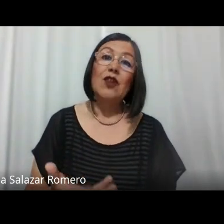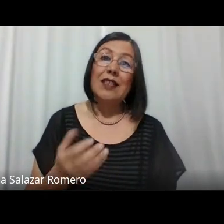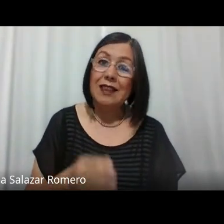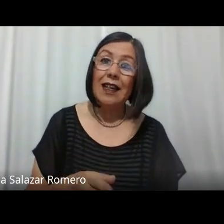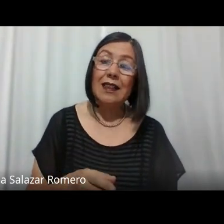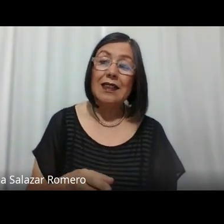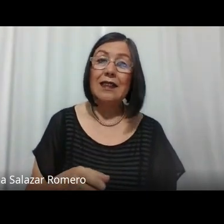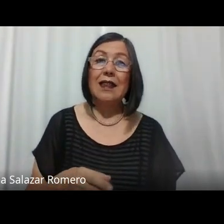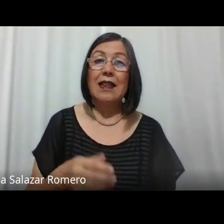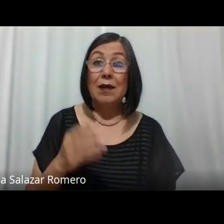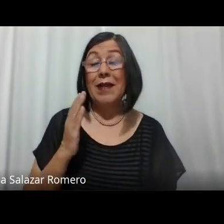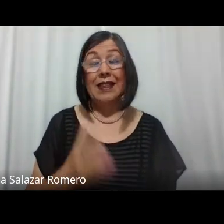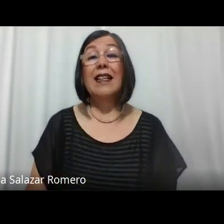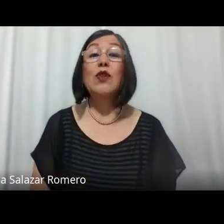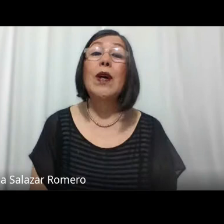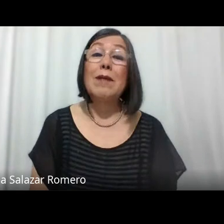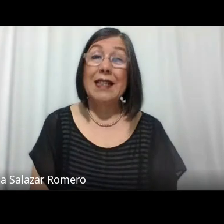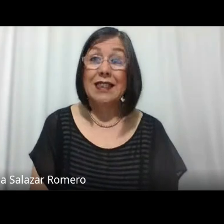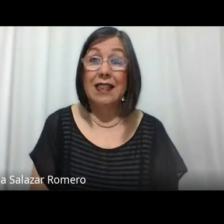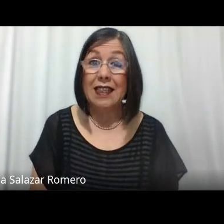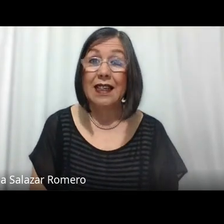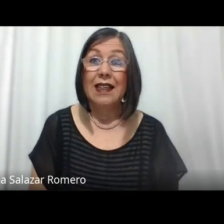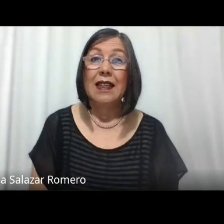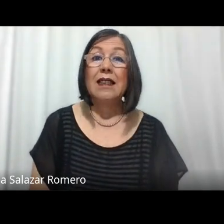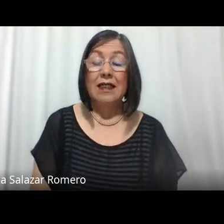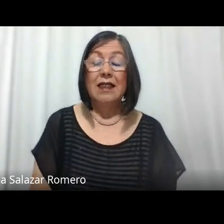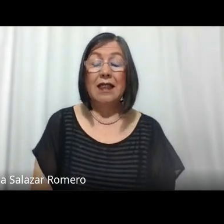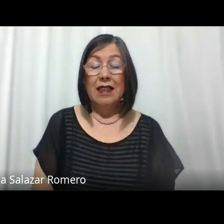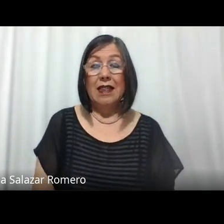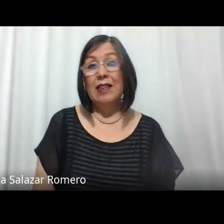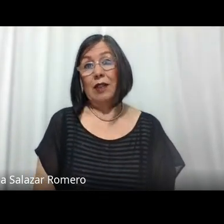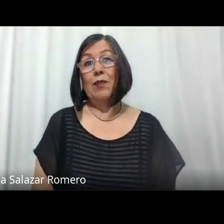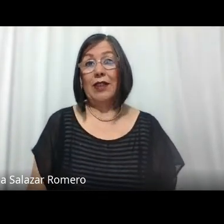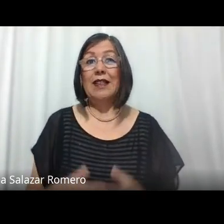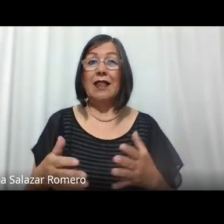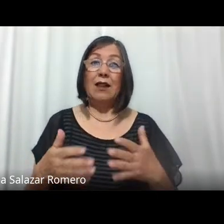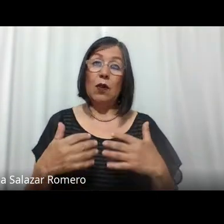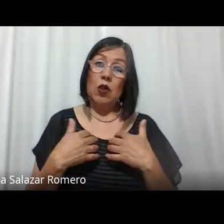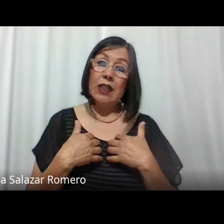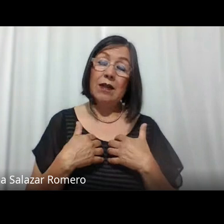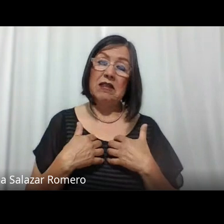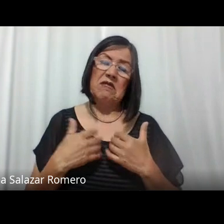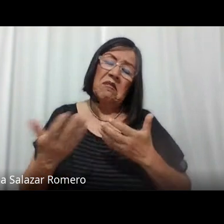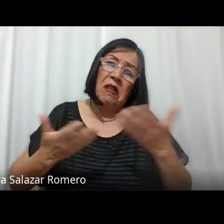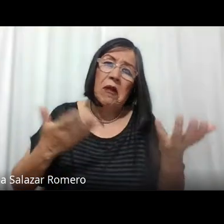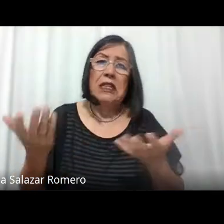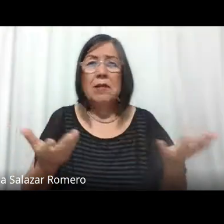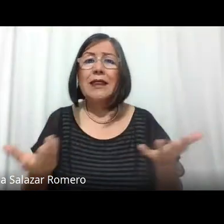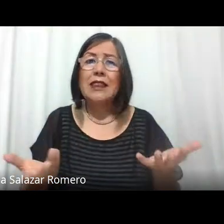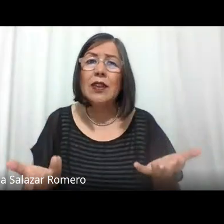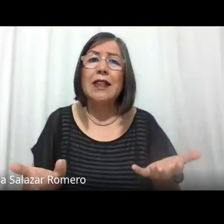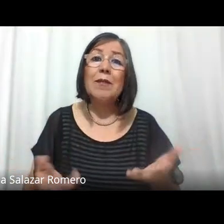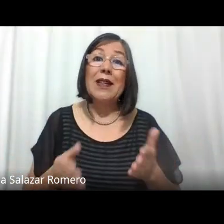sí solicitarles que mantengan su cámara encendida, ¿sí? Eso es importante. Hoy igual